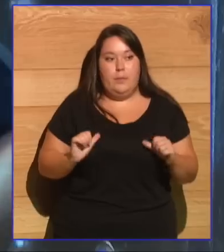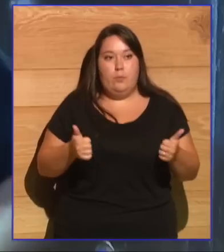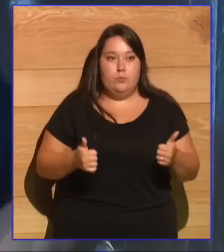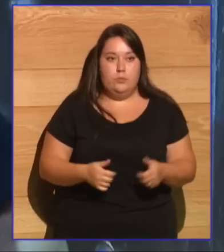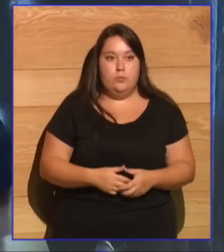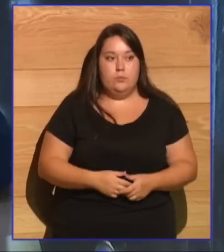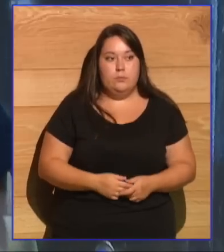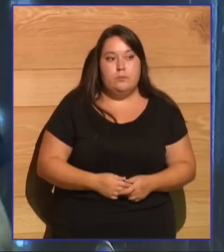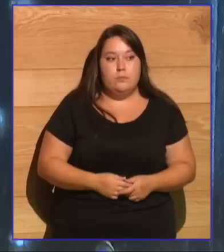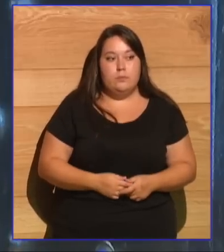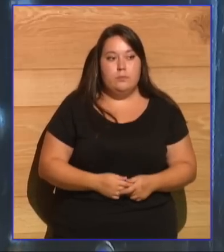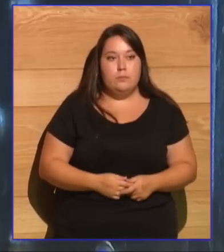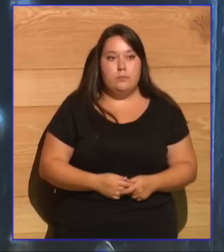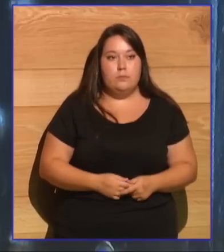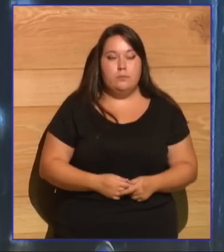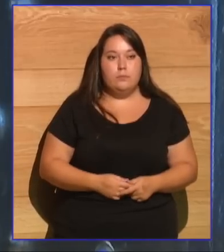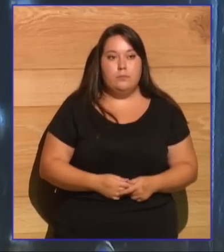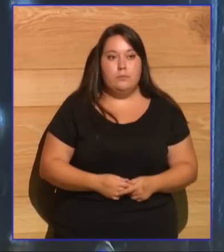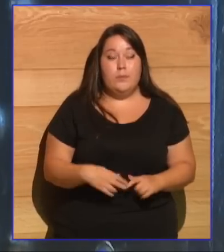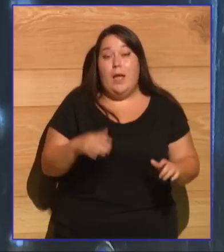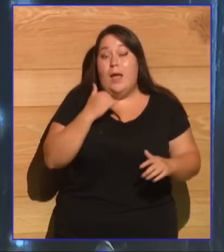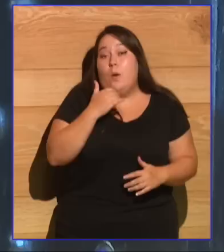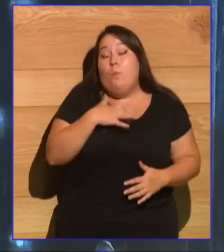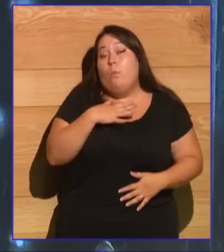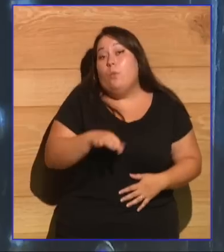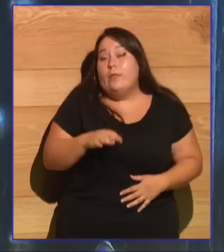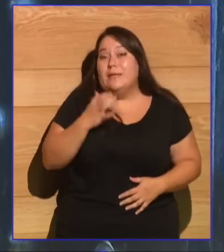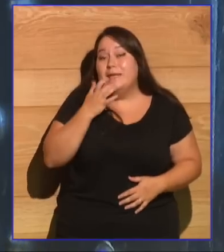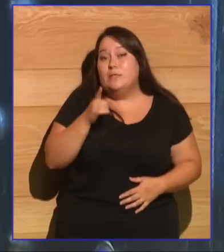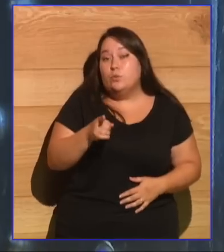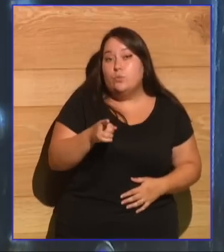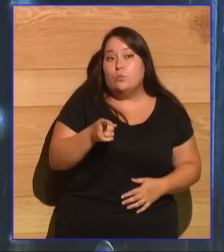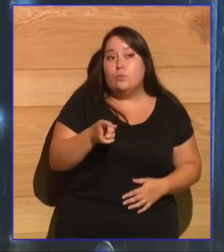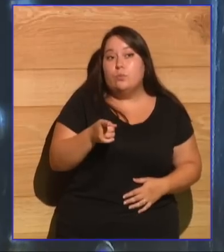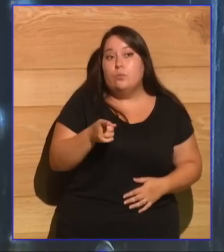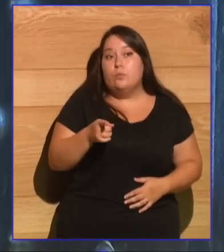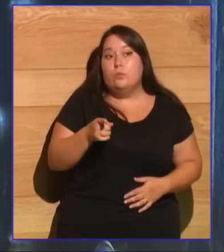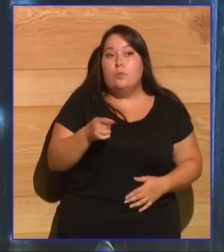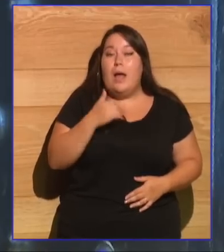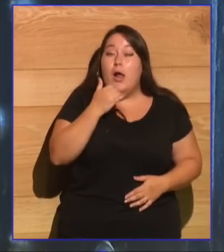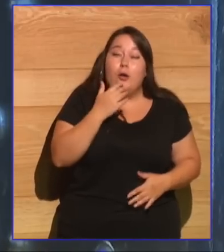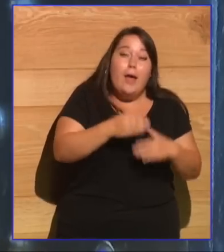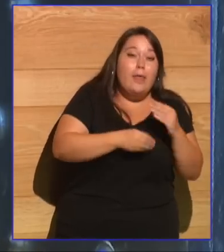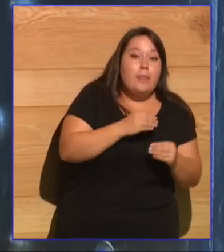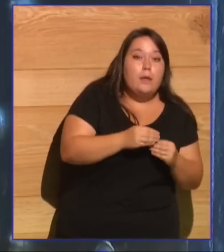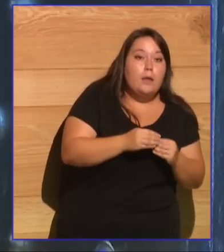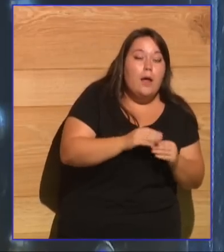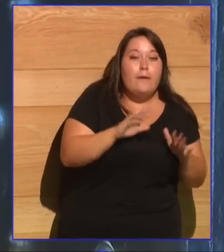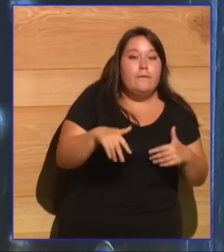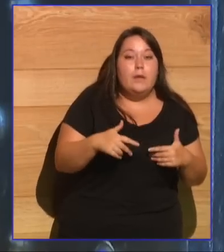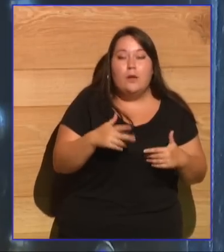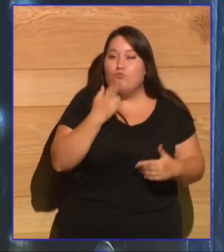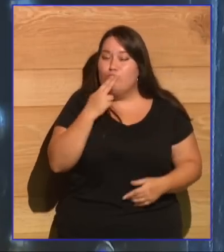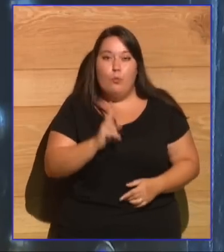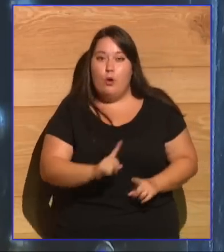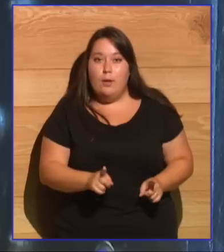queremos escaparse a lo mejor claro a lo mejor si lees y ves como alguien está haciendo algo deja de molar que